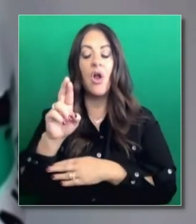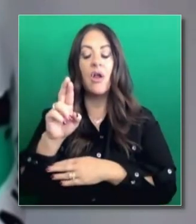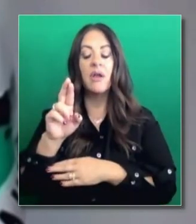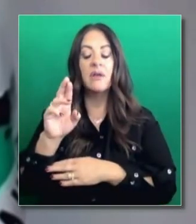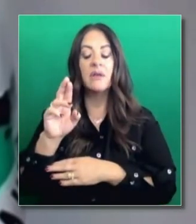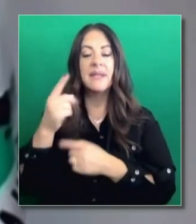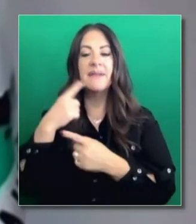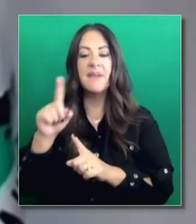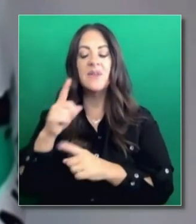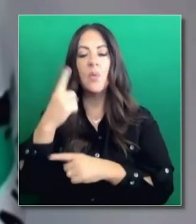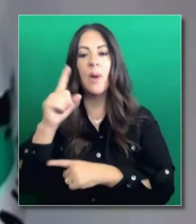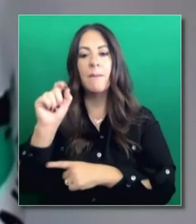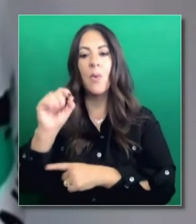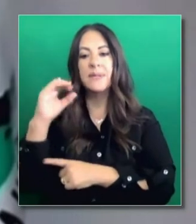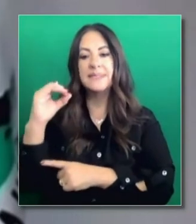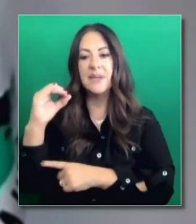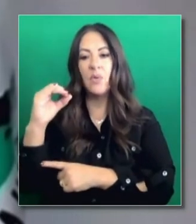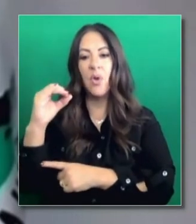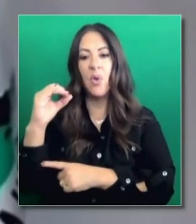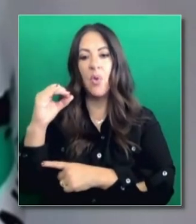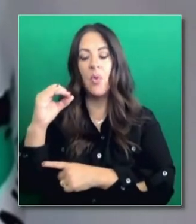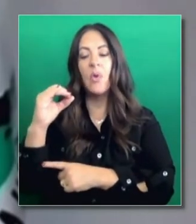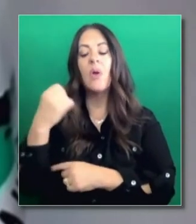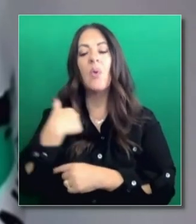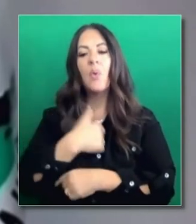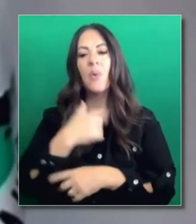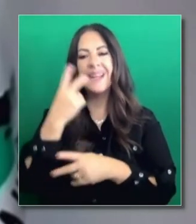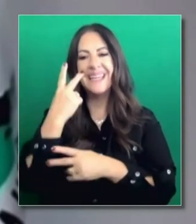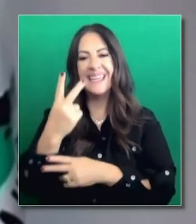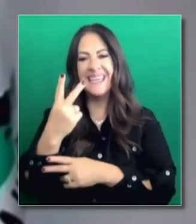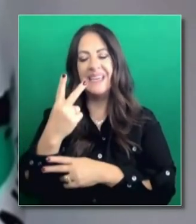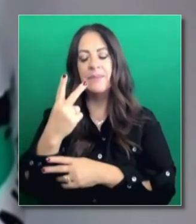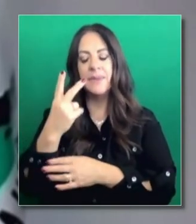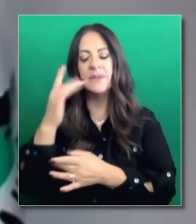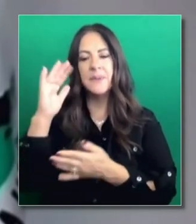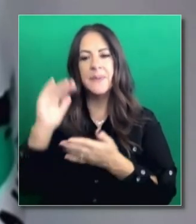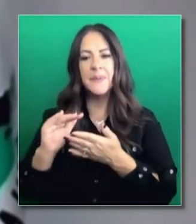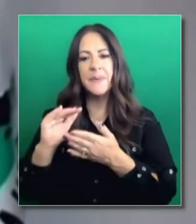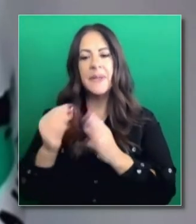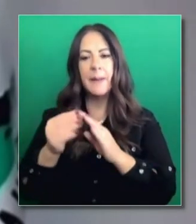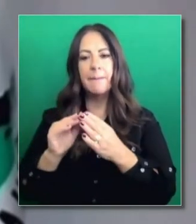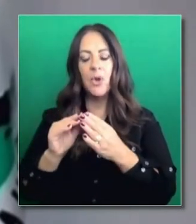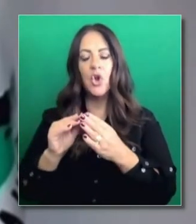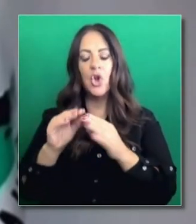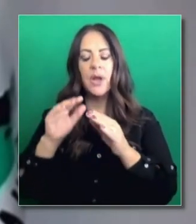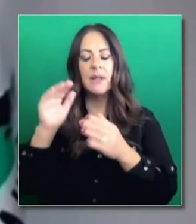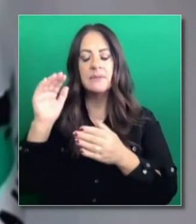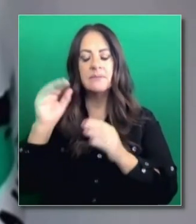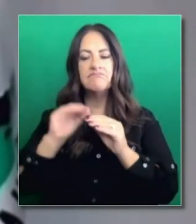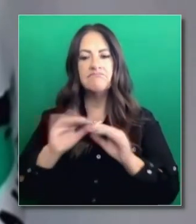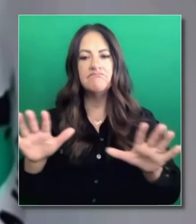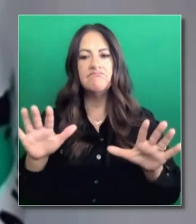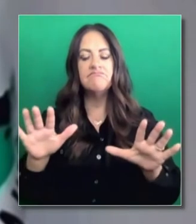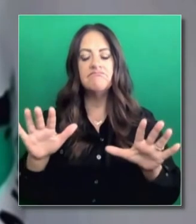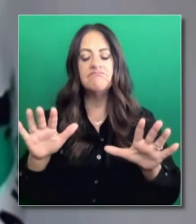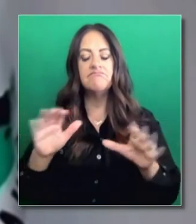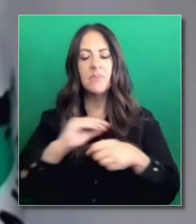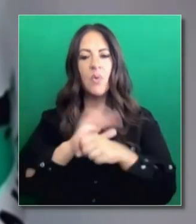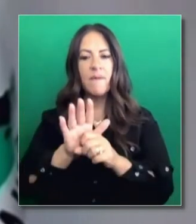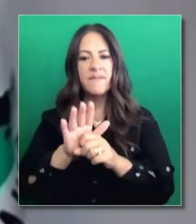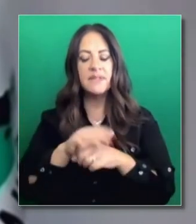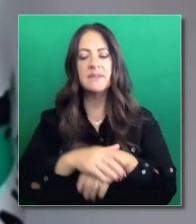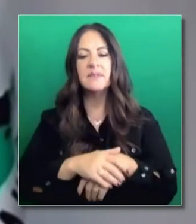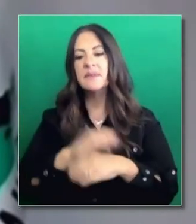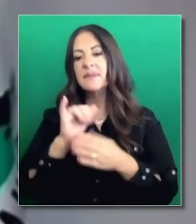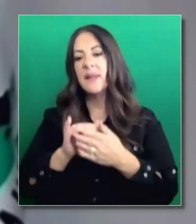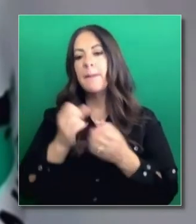importante. Estamos en 1.0 en cuanto a la tendencia a la baja. Es